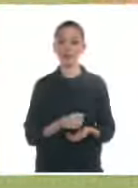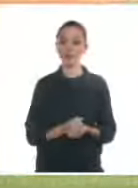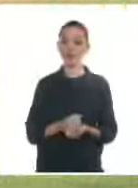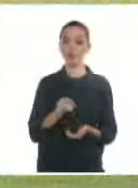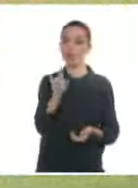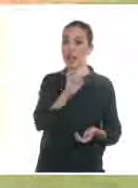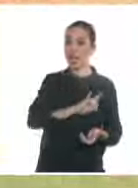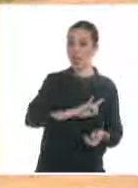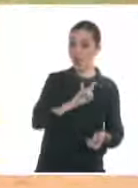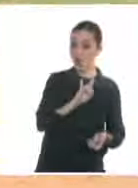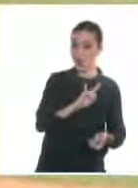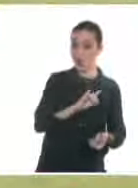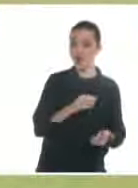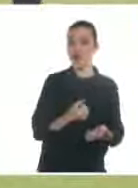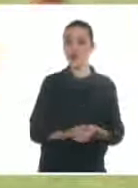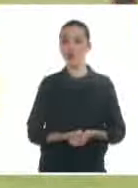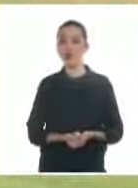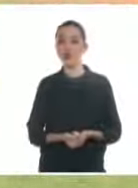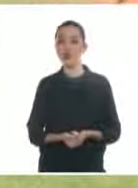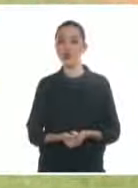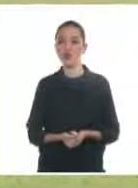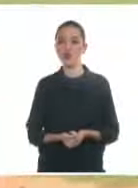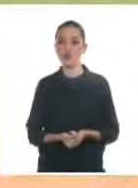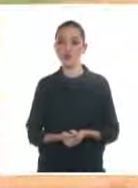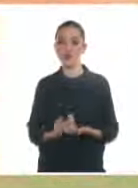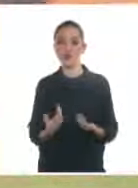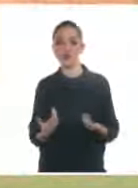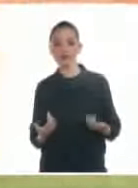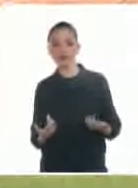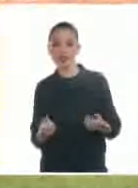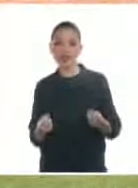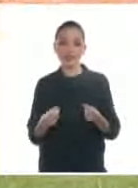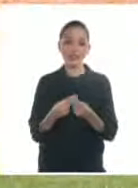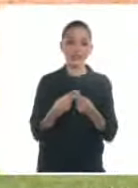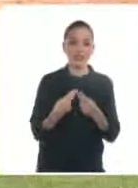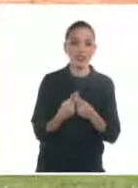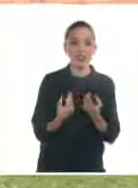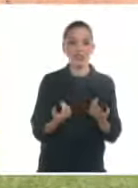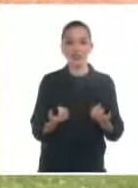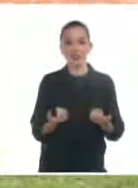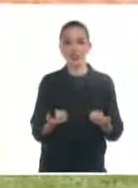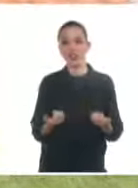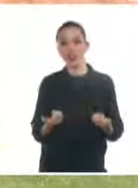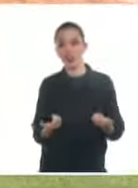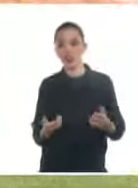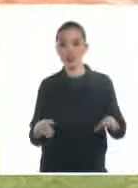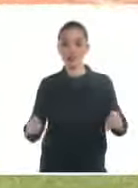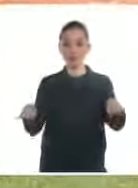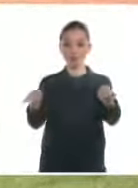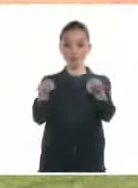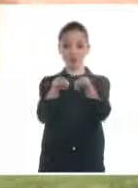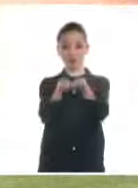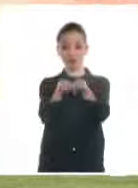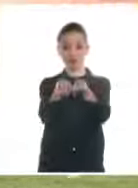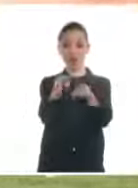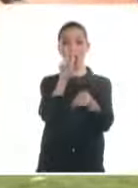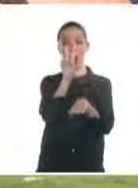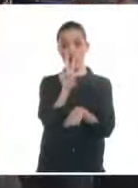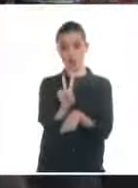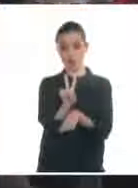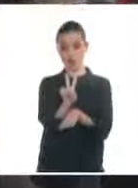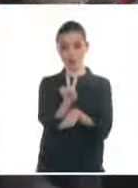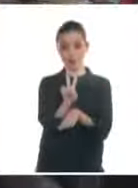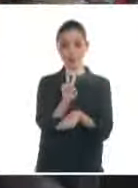monticular de José Ramón Rodríguez, quien maniató la ofensiva de los paquidermos, dándole la echada y empatar a su serie a 2. Por cierto, 3